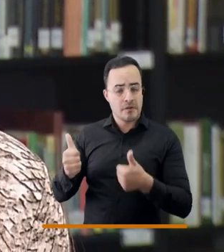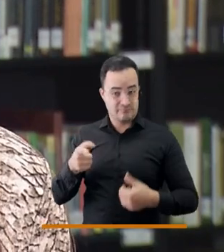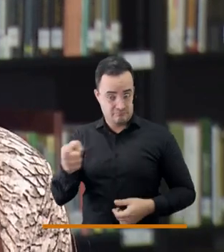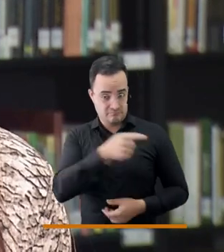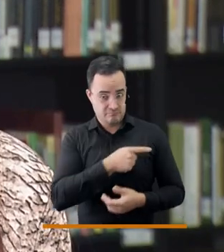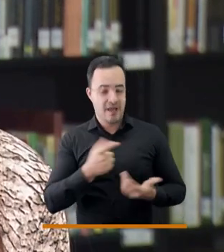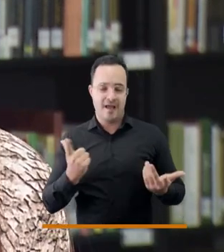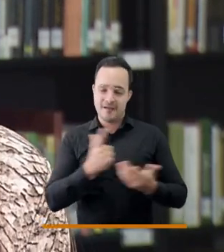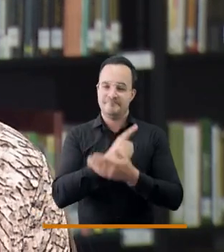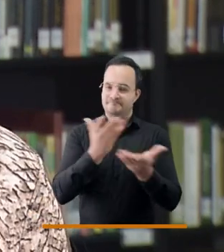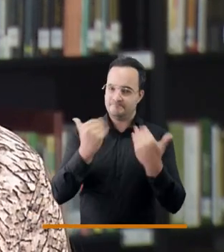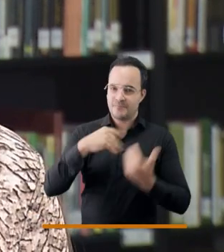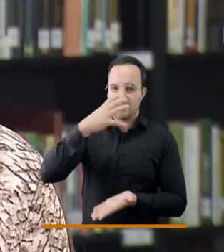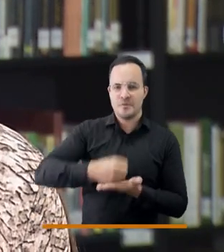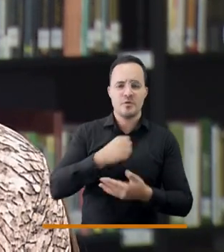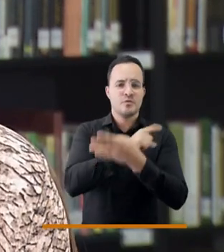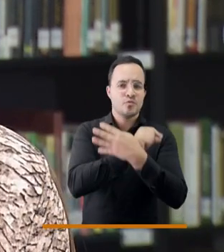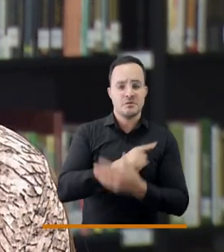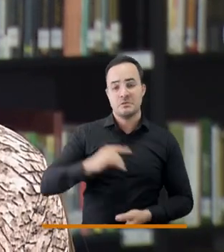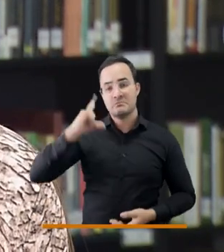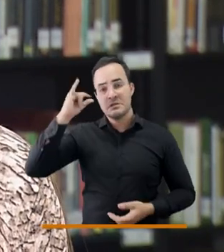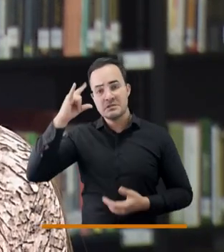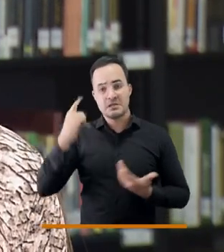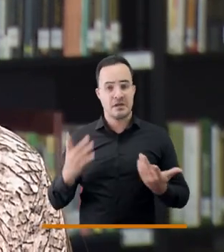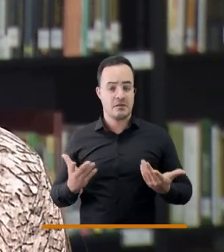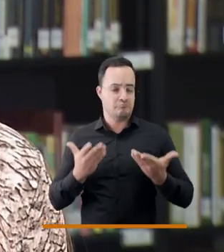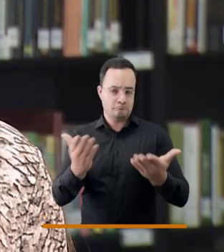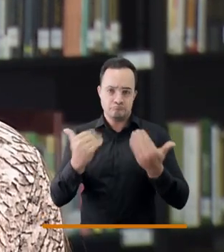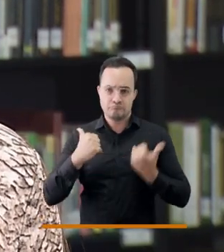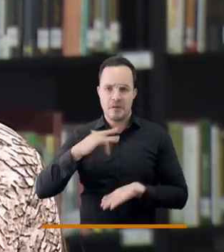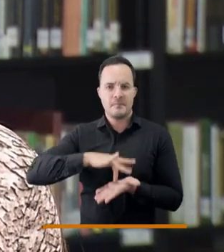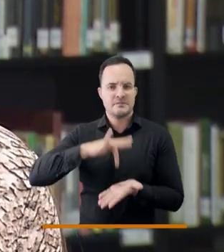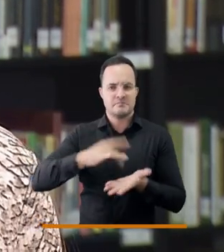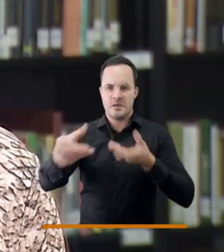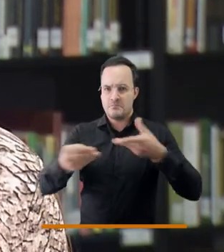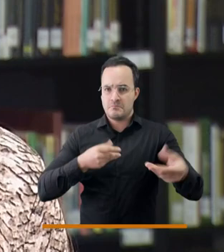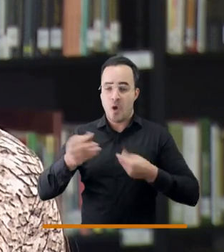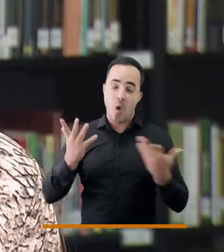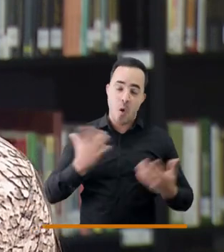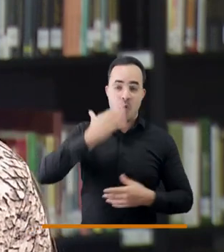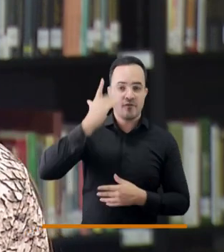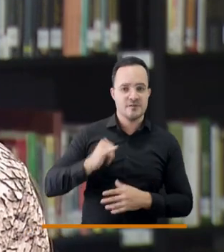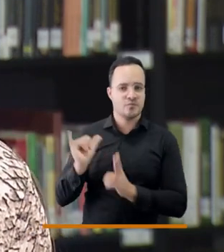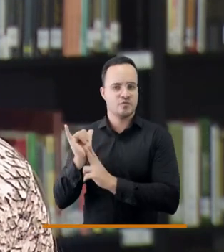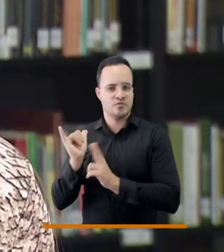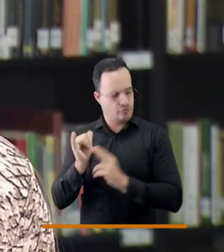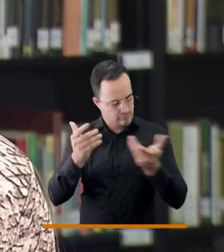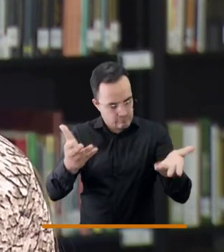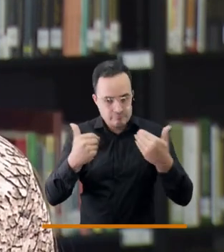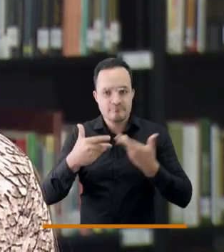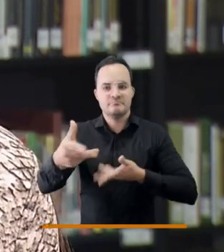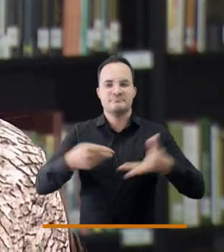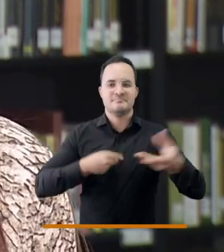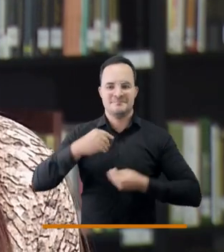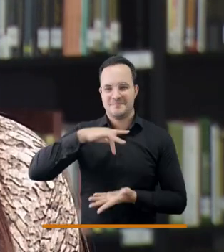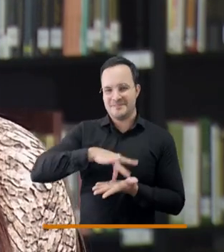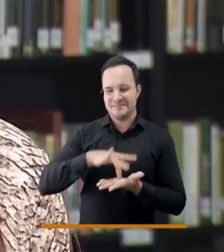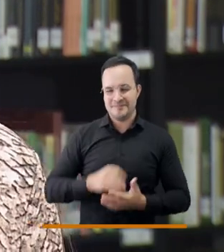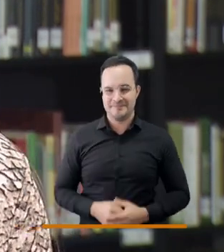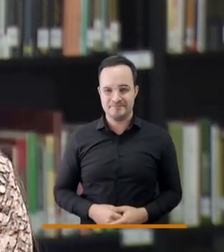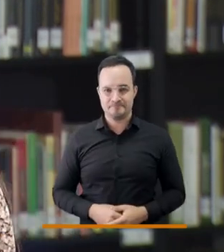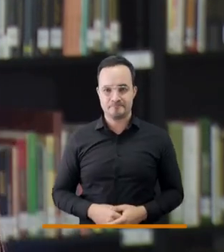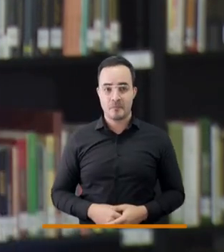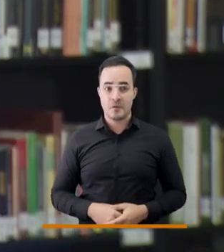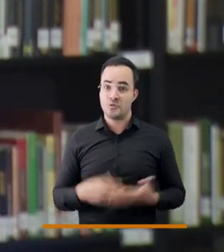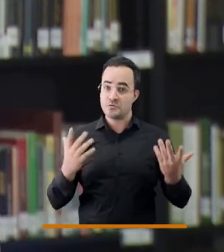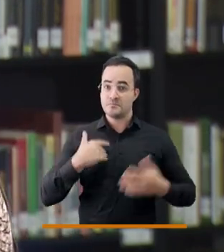día de hoy en Twitter e Instagram como @consejodemedellin y Facebook y en el canal de YouTube como Consejo de Medellín. Iniciemos